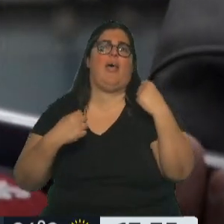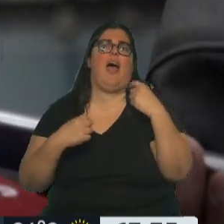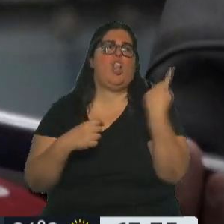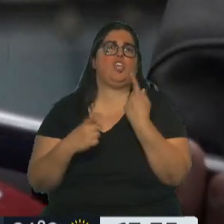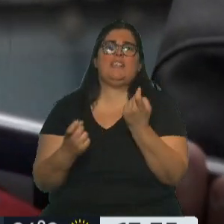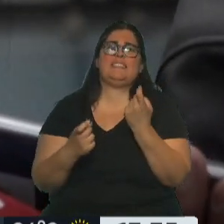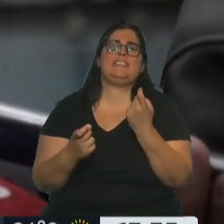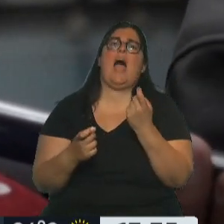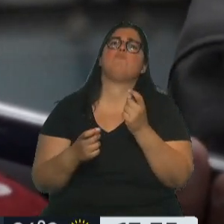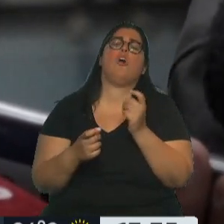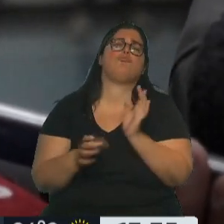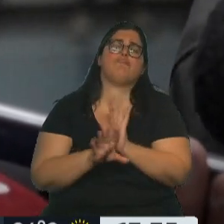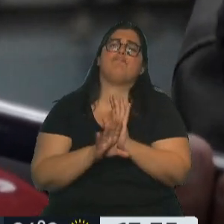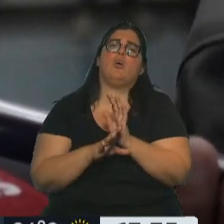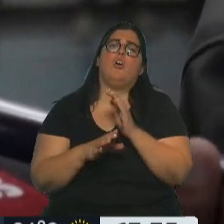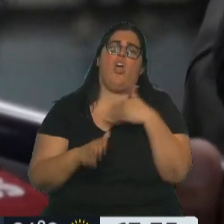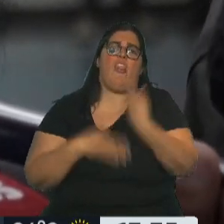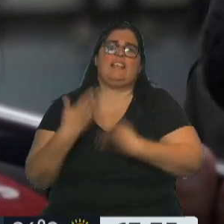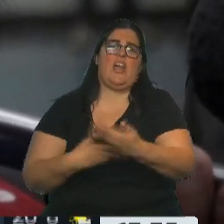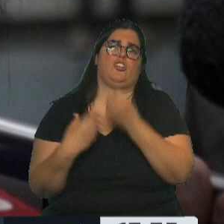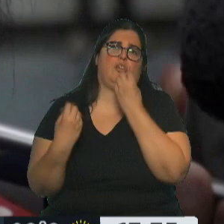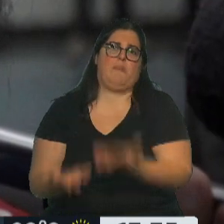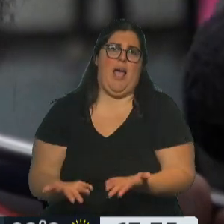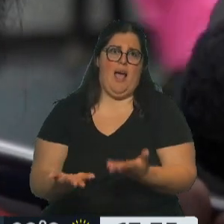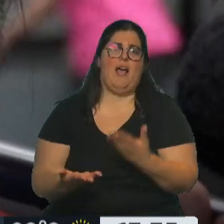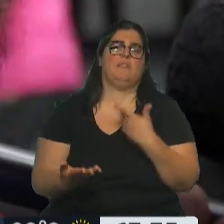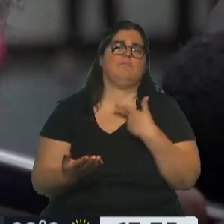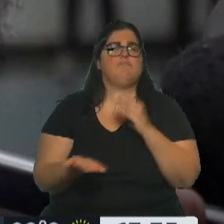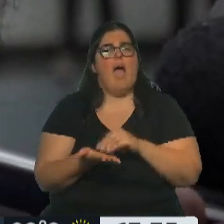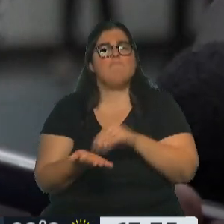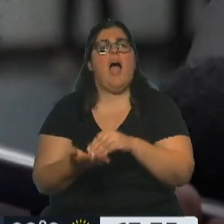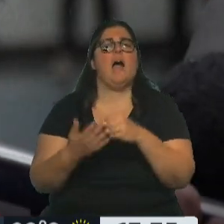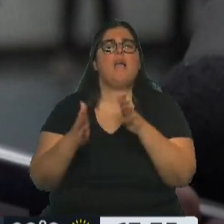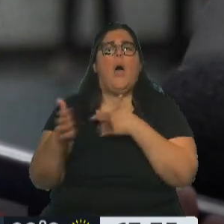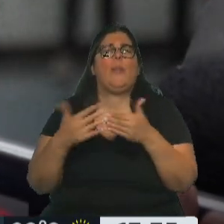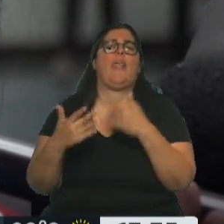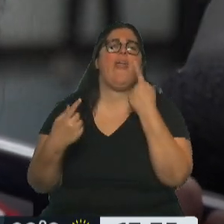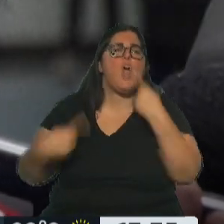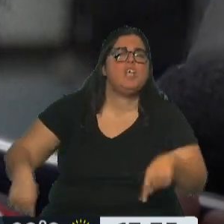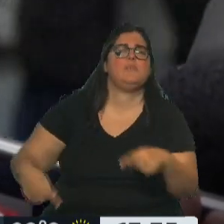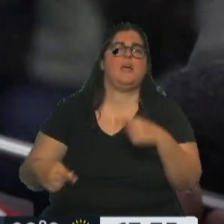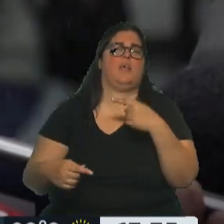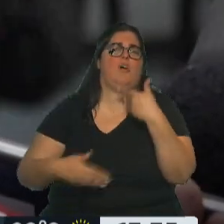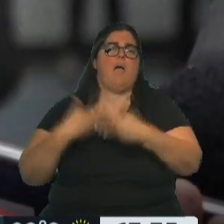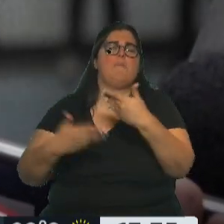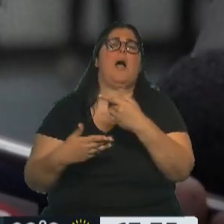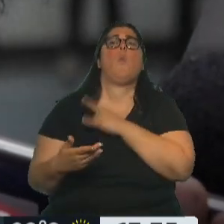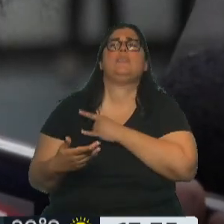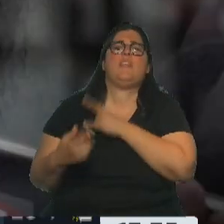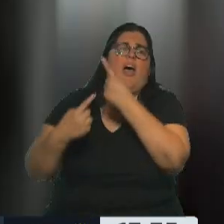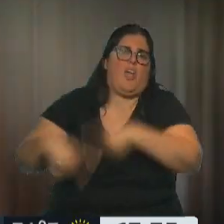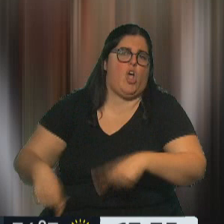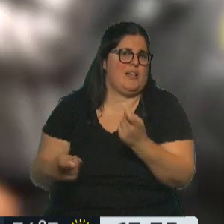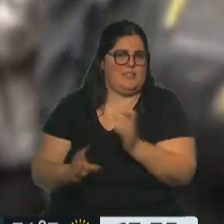necesitamos hacer un poco más de desarrollo. Necesitamos desarrollarnos más, habilidades, conocimientos en las universidades y todas esas